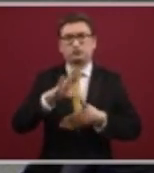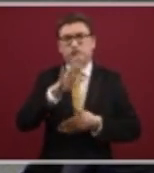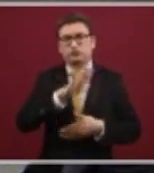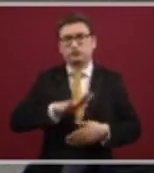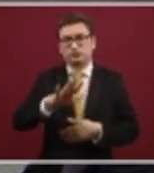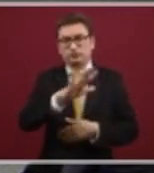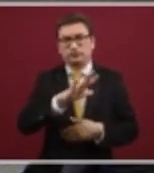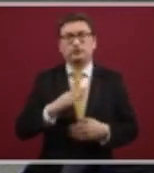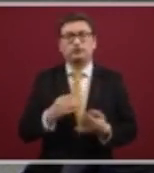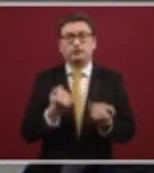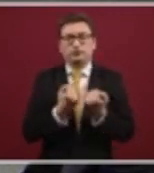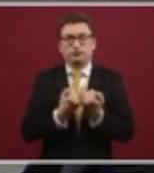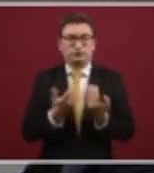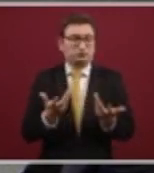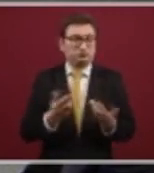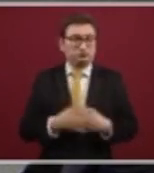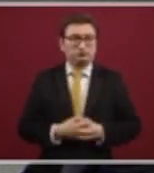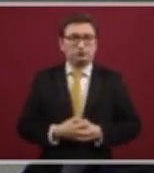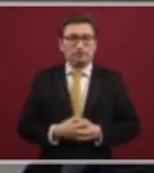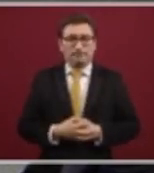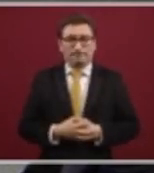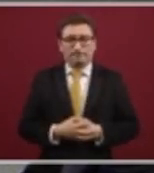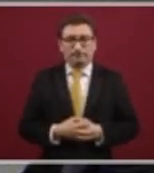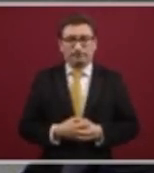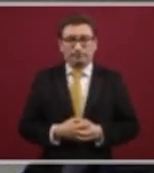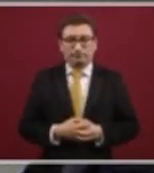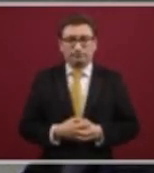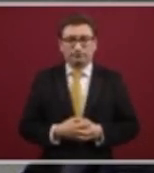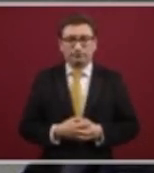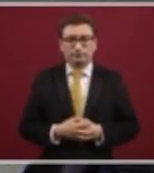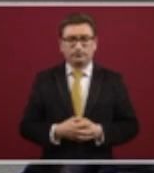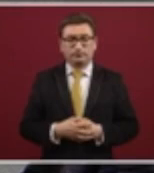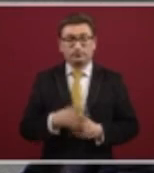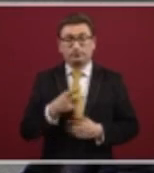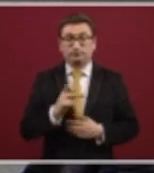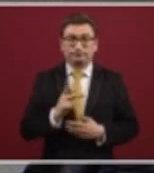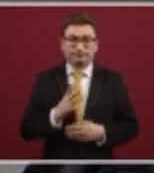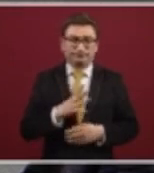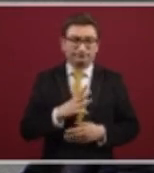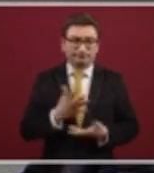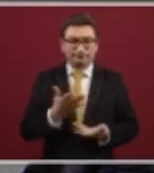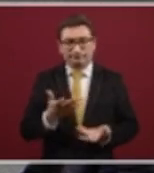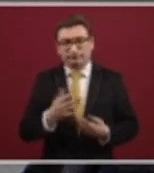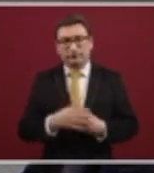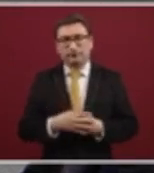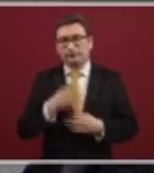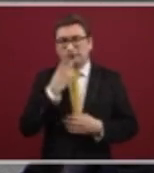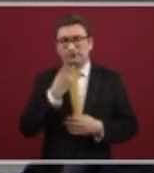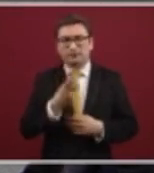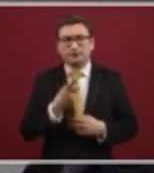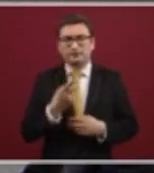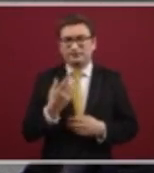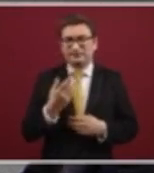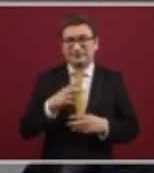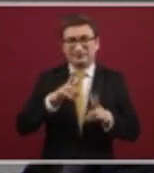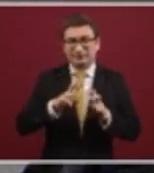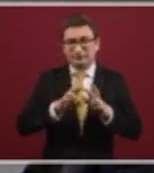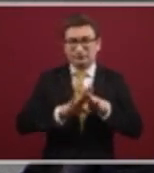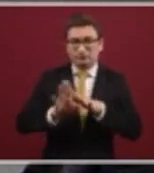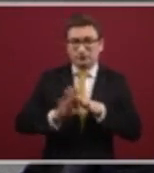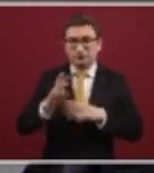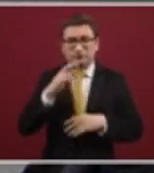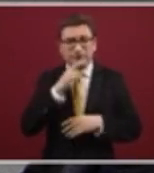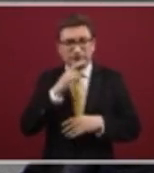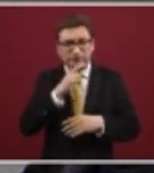área. Pero tenemos, bueno, decíamos aquí en el tema de migración, rápidamente